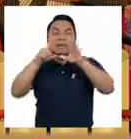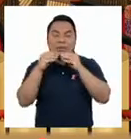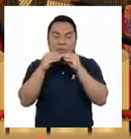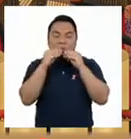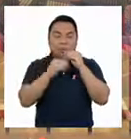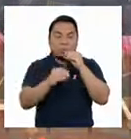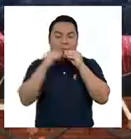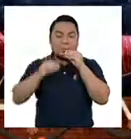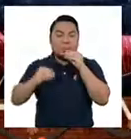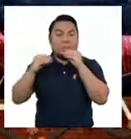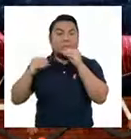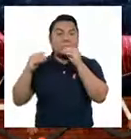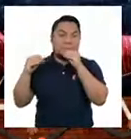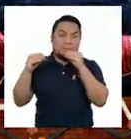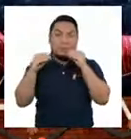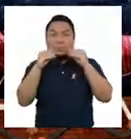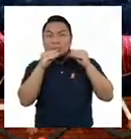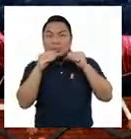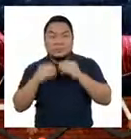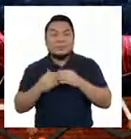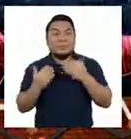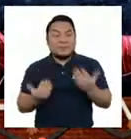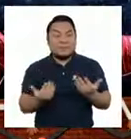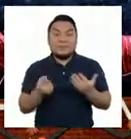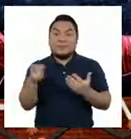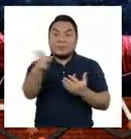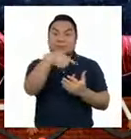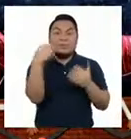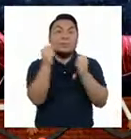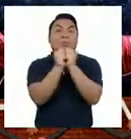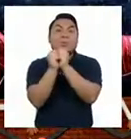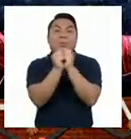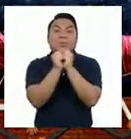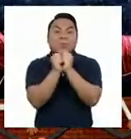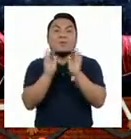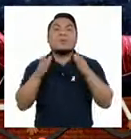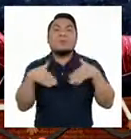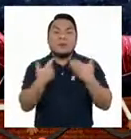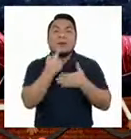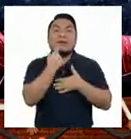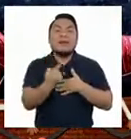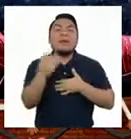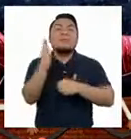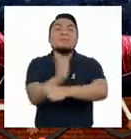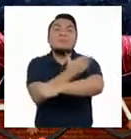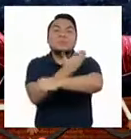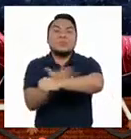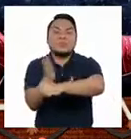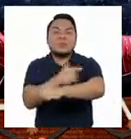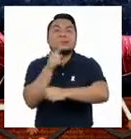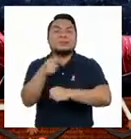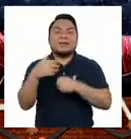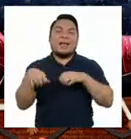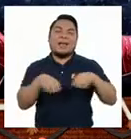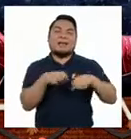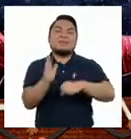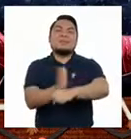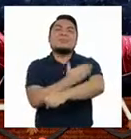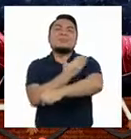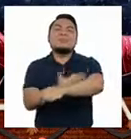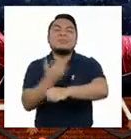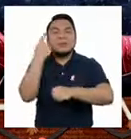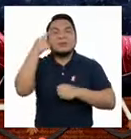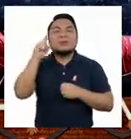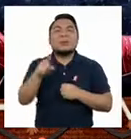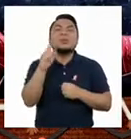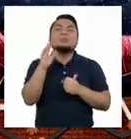o carrizos. Solo si están juntos pueden hacer la música, y se hace la música trenzando